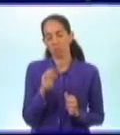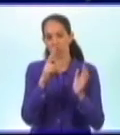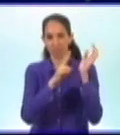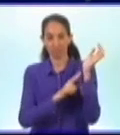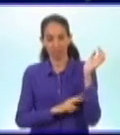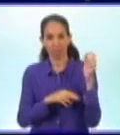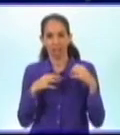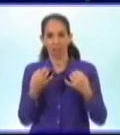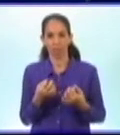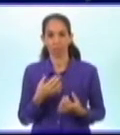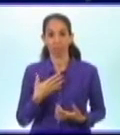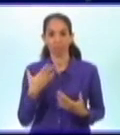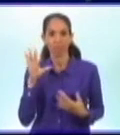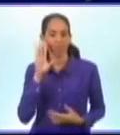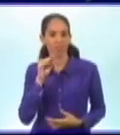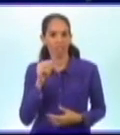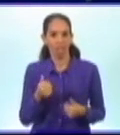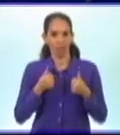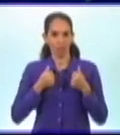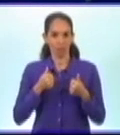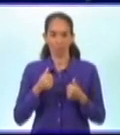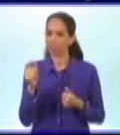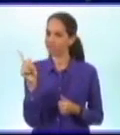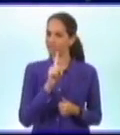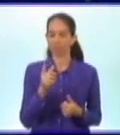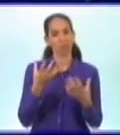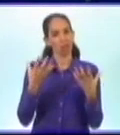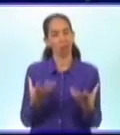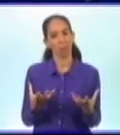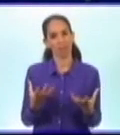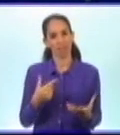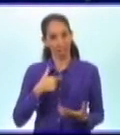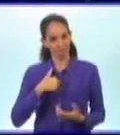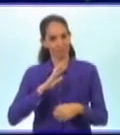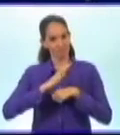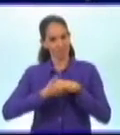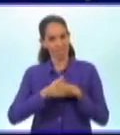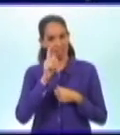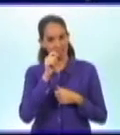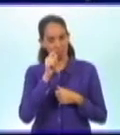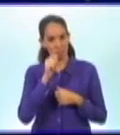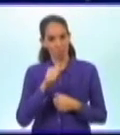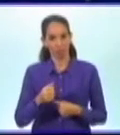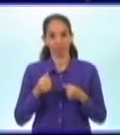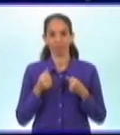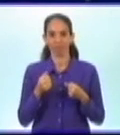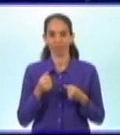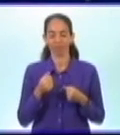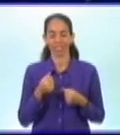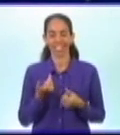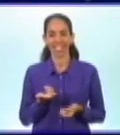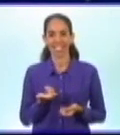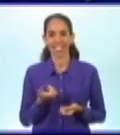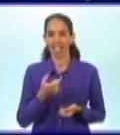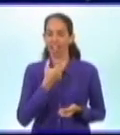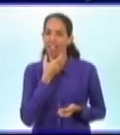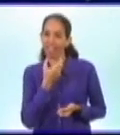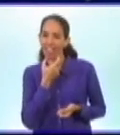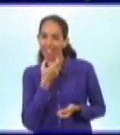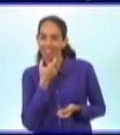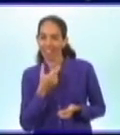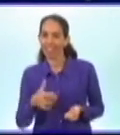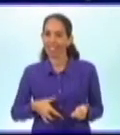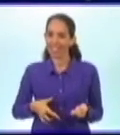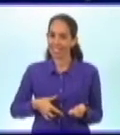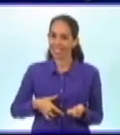dice con fuerza y decisión, no pesa, es mi hermano. Y agarrando más fuerte al pequeño, que sonríe y saluda con su